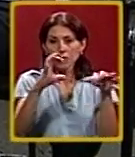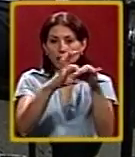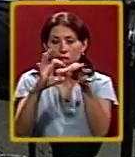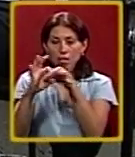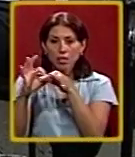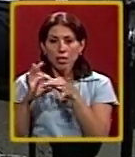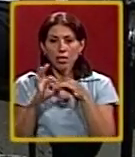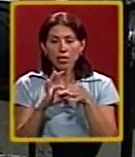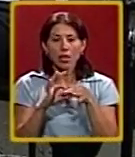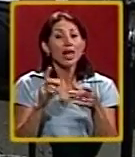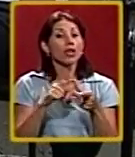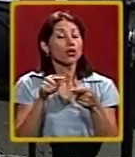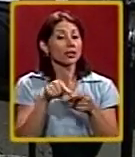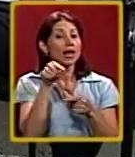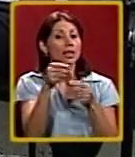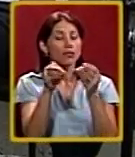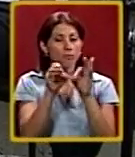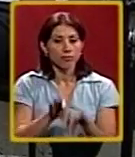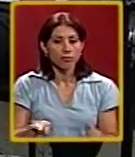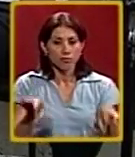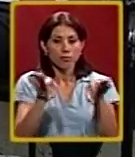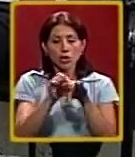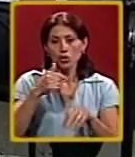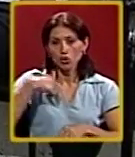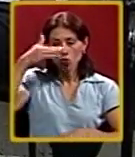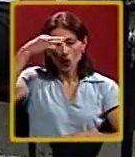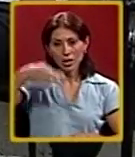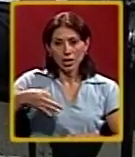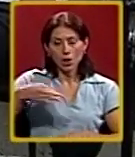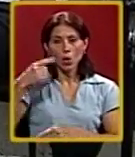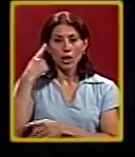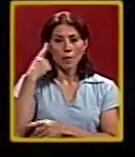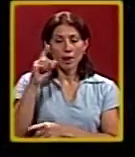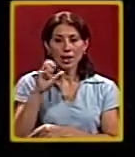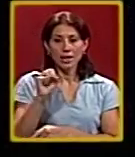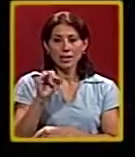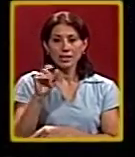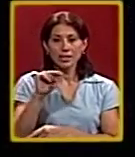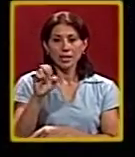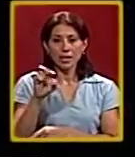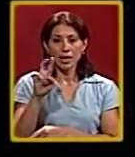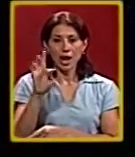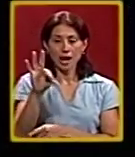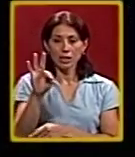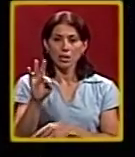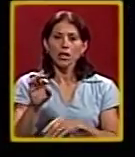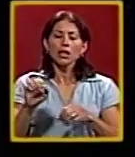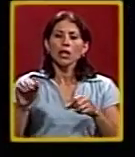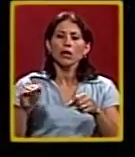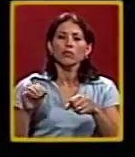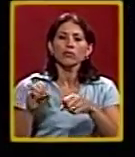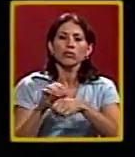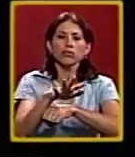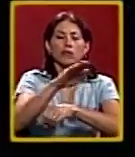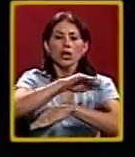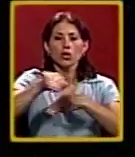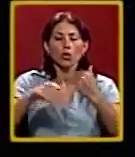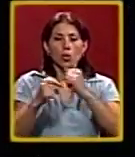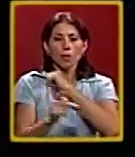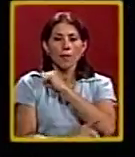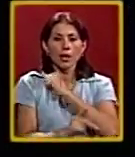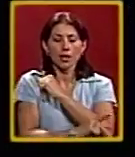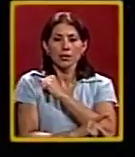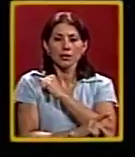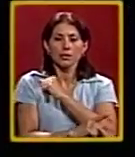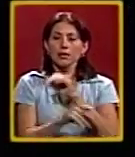es esencial. Yo creo que para llegar un CINART que cubre todo el territorio nacional con su señal, es